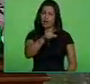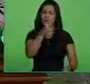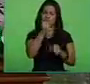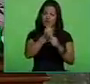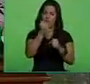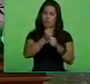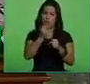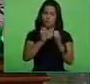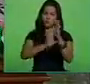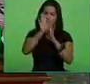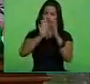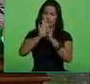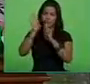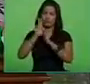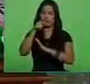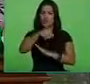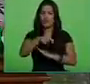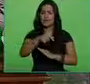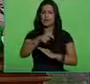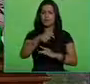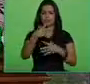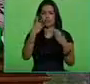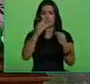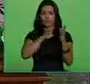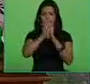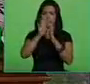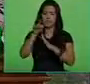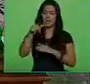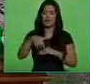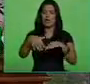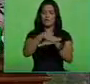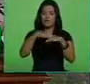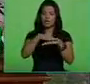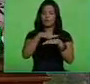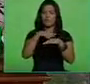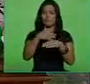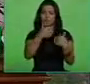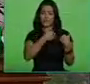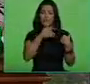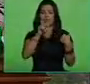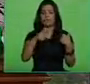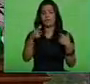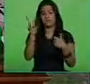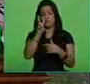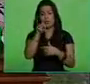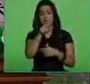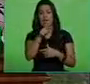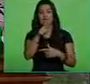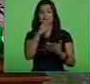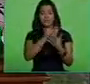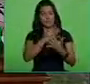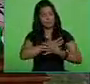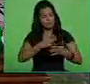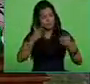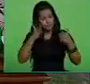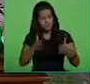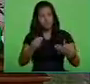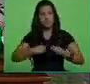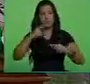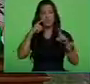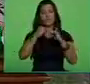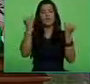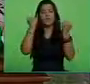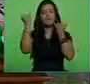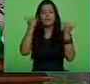construcción nacional al frente del gobierno y del pueblo venezolanos, consagrando toda su vida en pos de los sublimes ideales y la felicidad